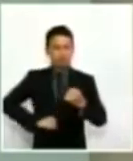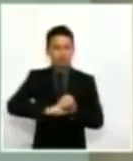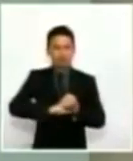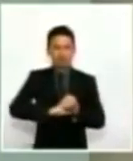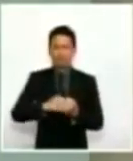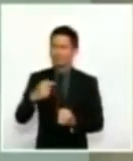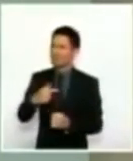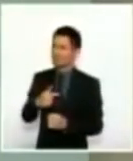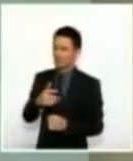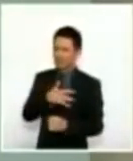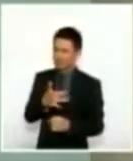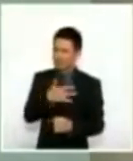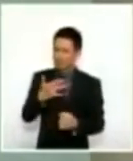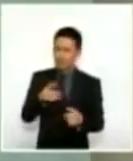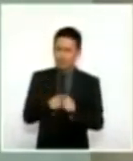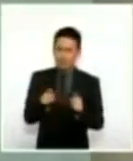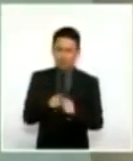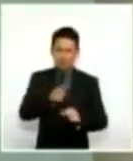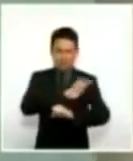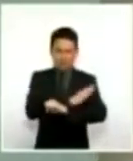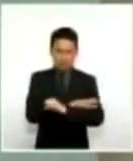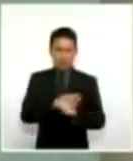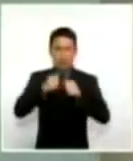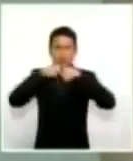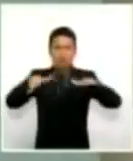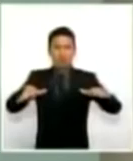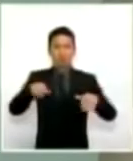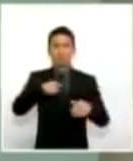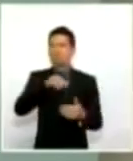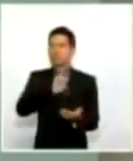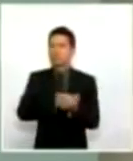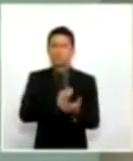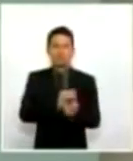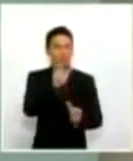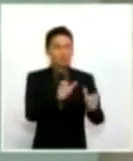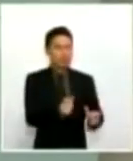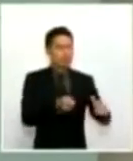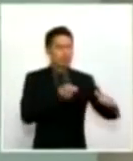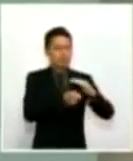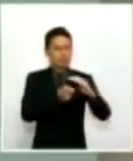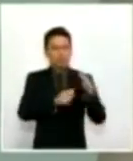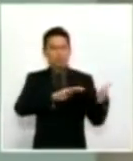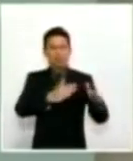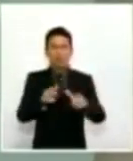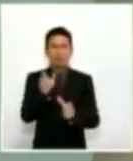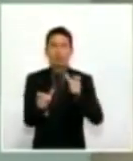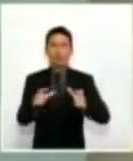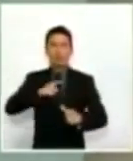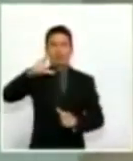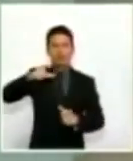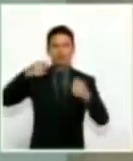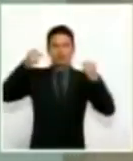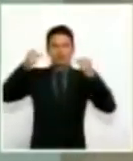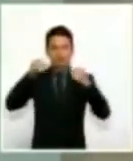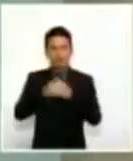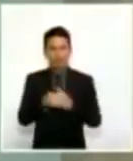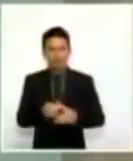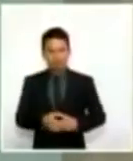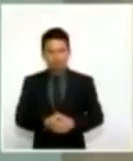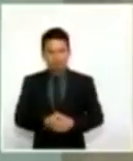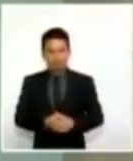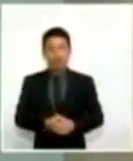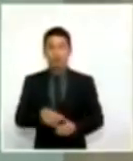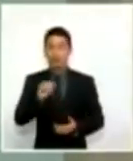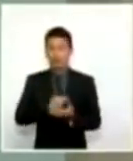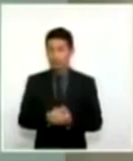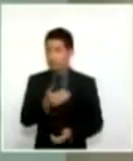para miembros de la fuerza pública, en Colombia se sigue derramando la sangre de los dirigentes sindicales. Por eso, señor